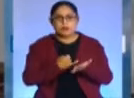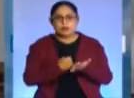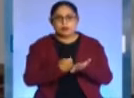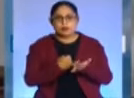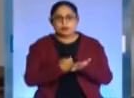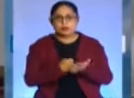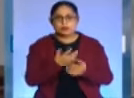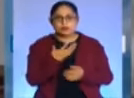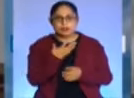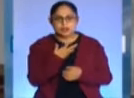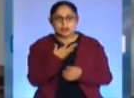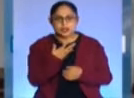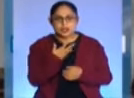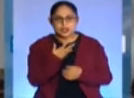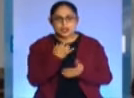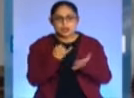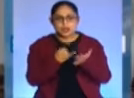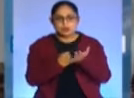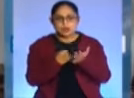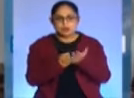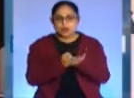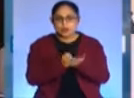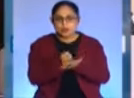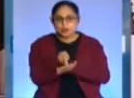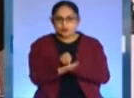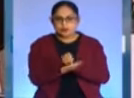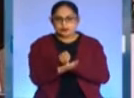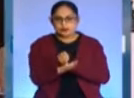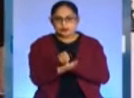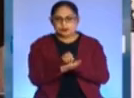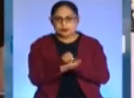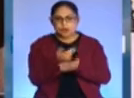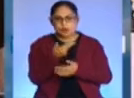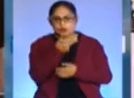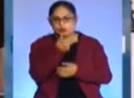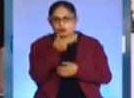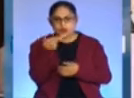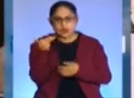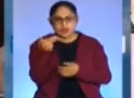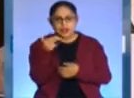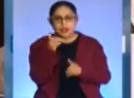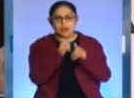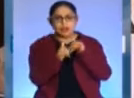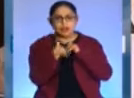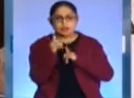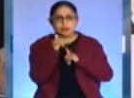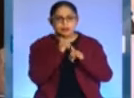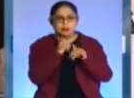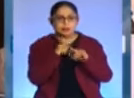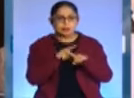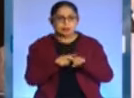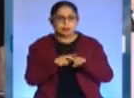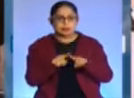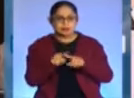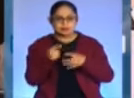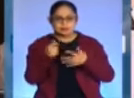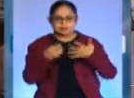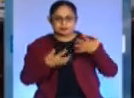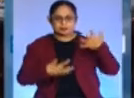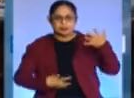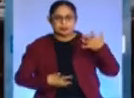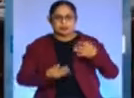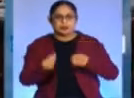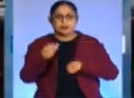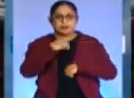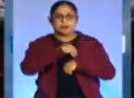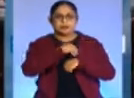que se encuentran los impuestos por apuestas, el impuesto al hospedaje, bebidas alcohólicas, entre otros. Además, se contempla un